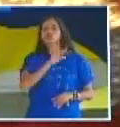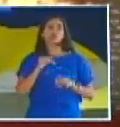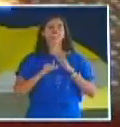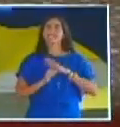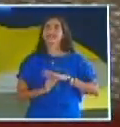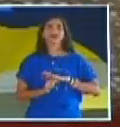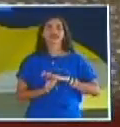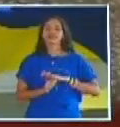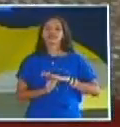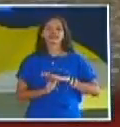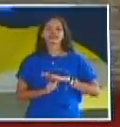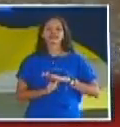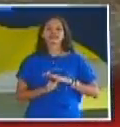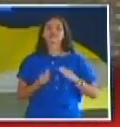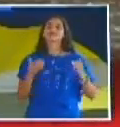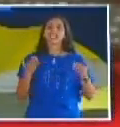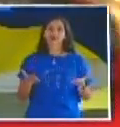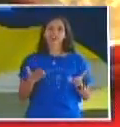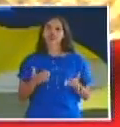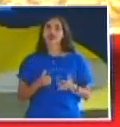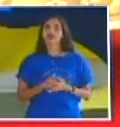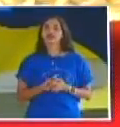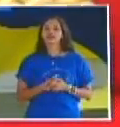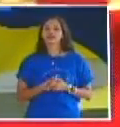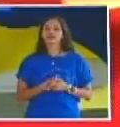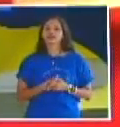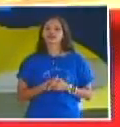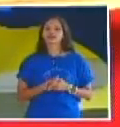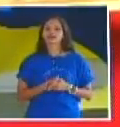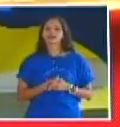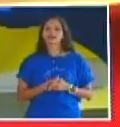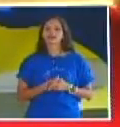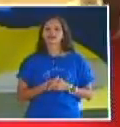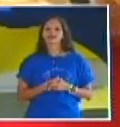rinden. Así que